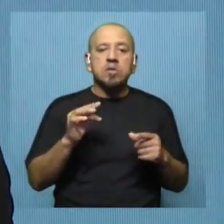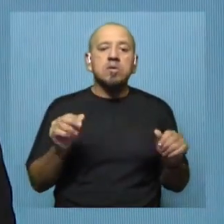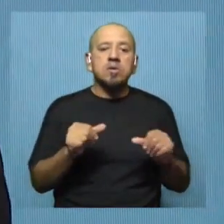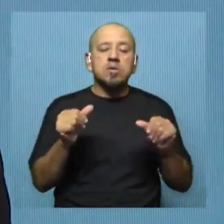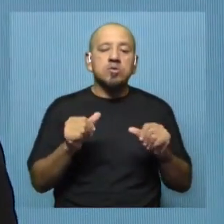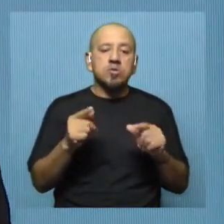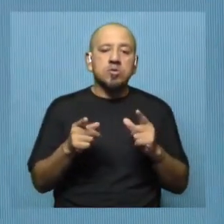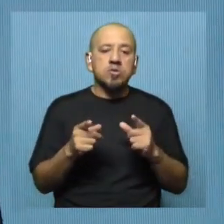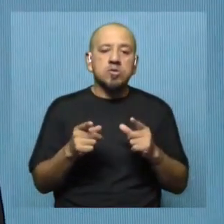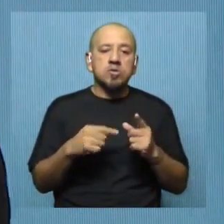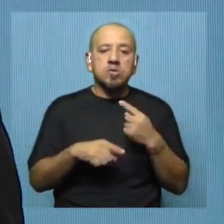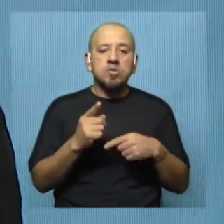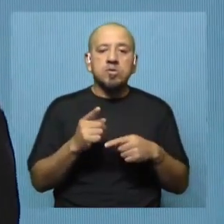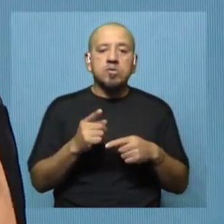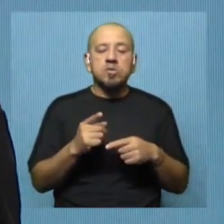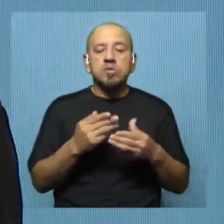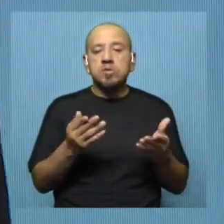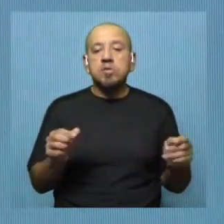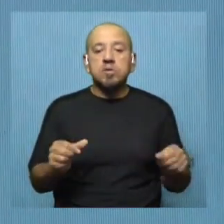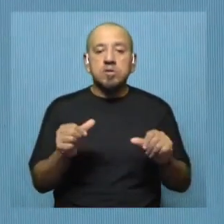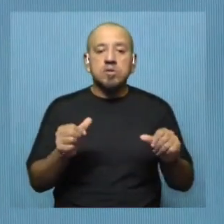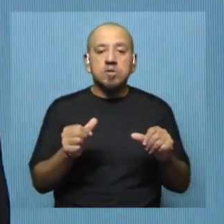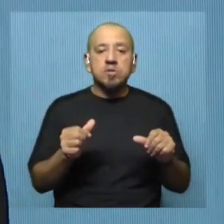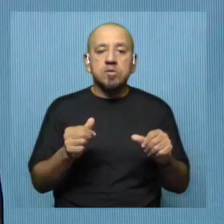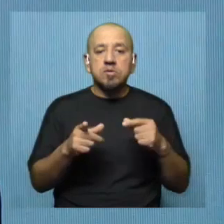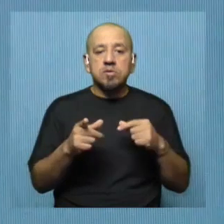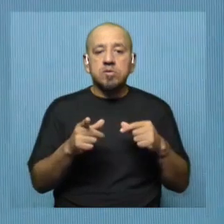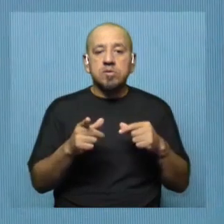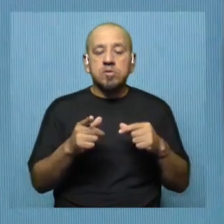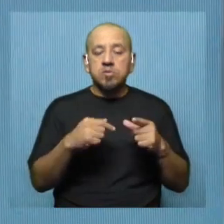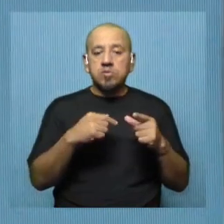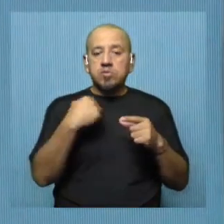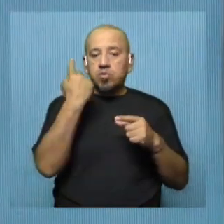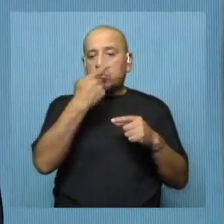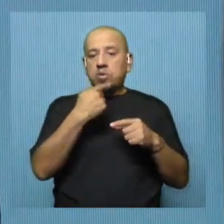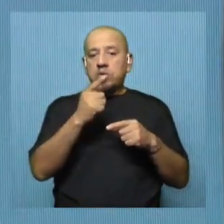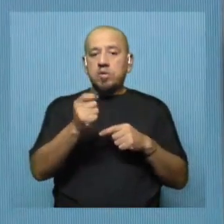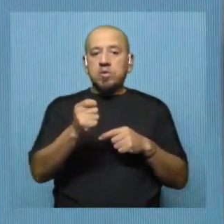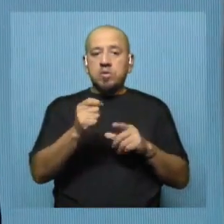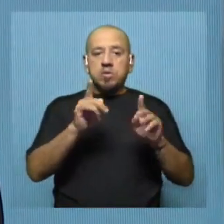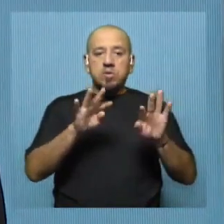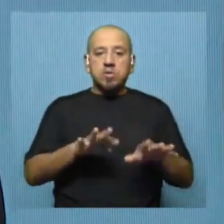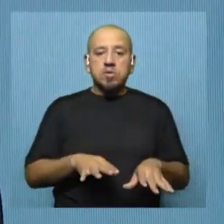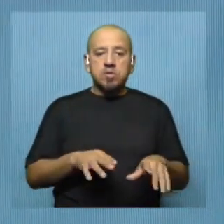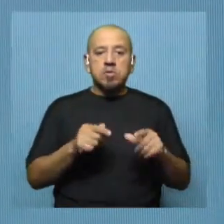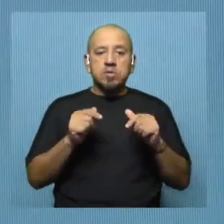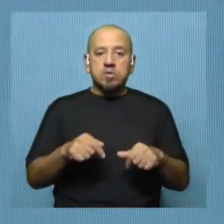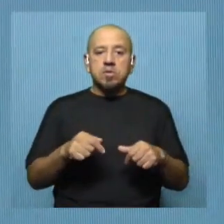algo similar. Y en respuesta a eso creó un autorretrato como con una carta que decía: acá